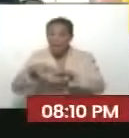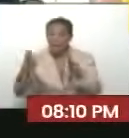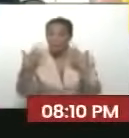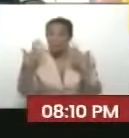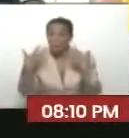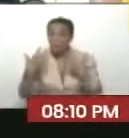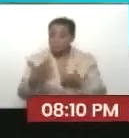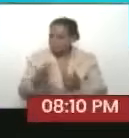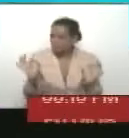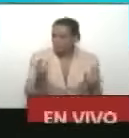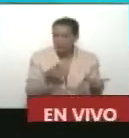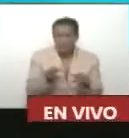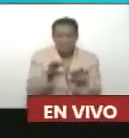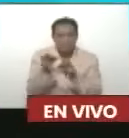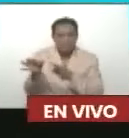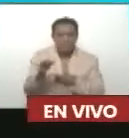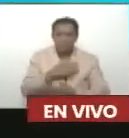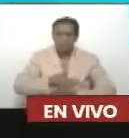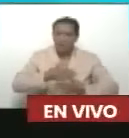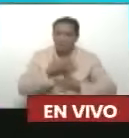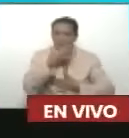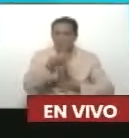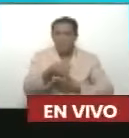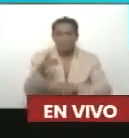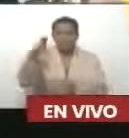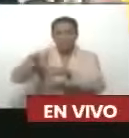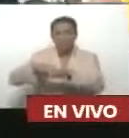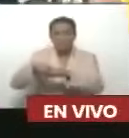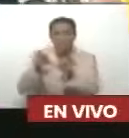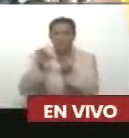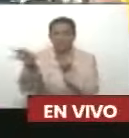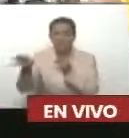¿Soy capaz de sentarme por allá? ¿Ah?